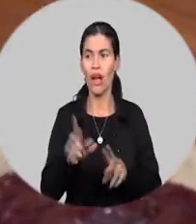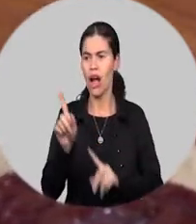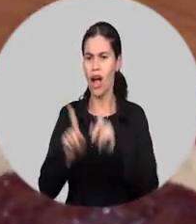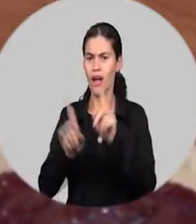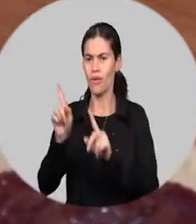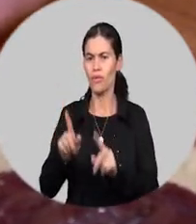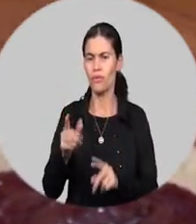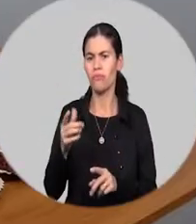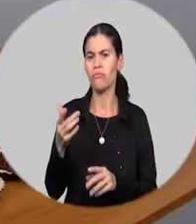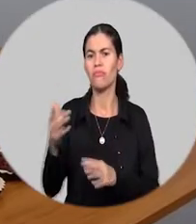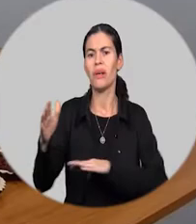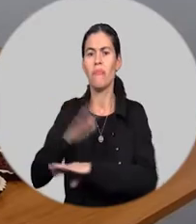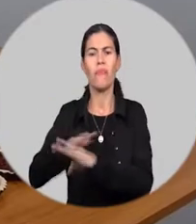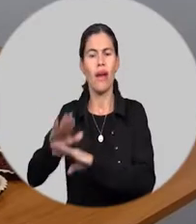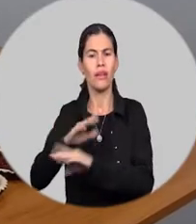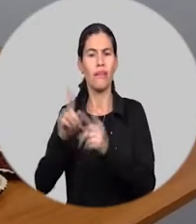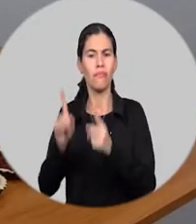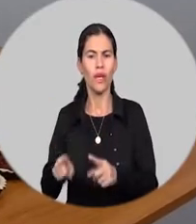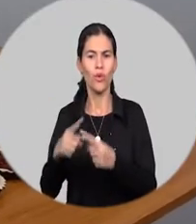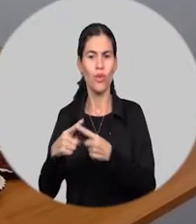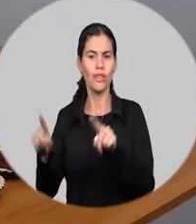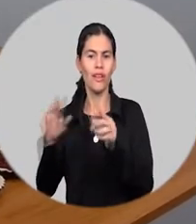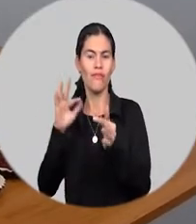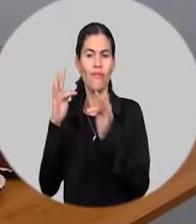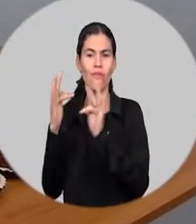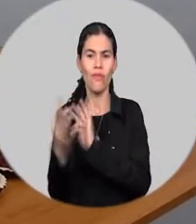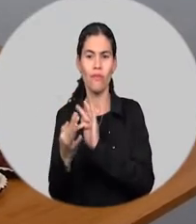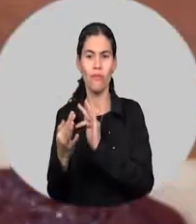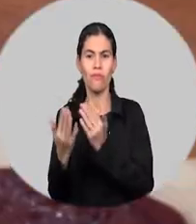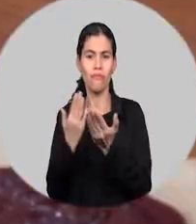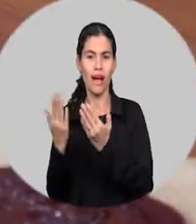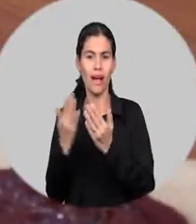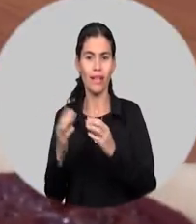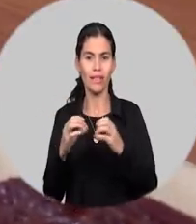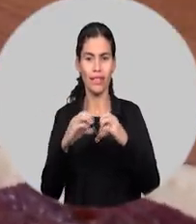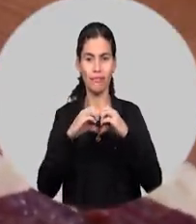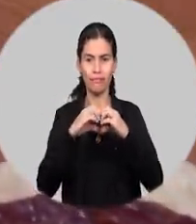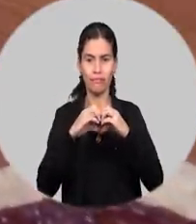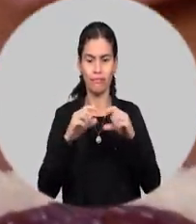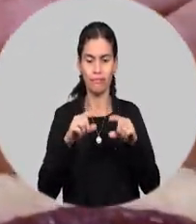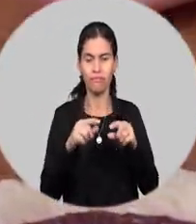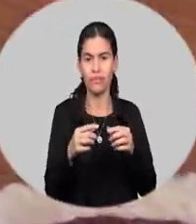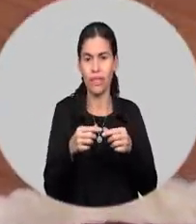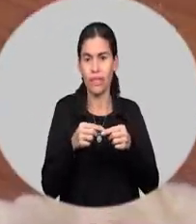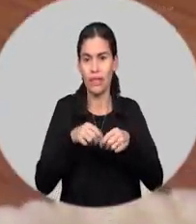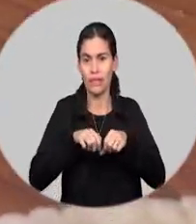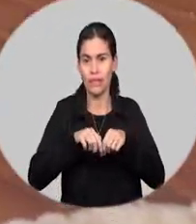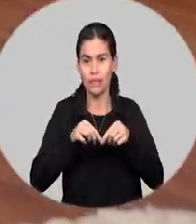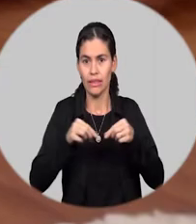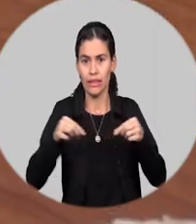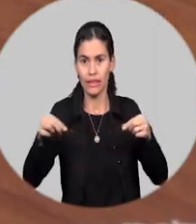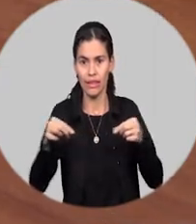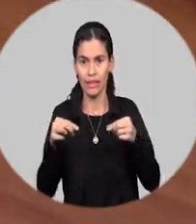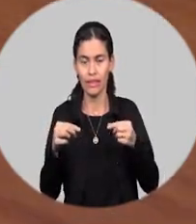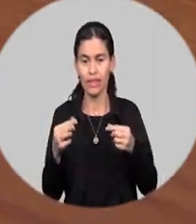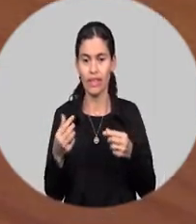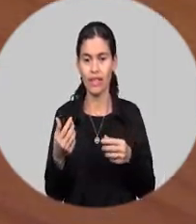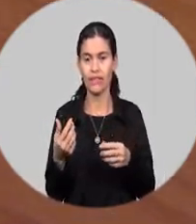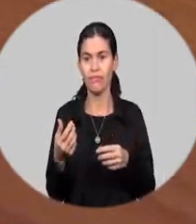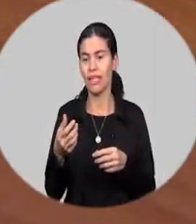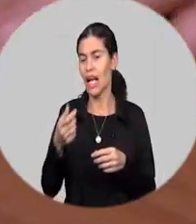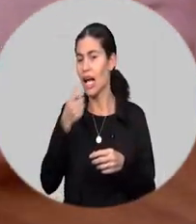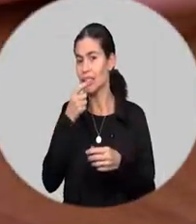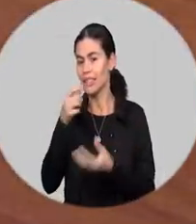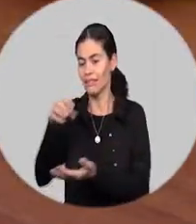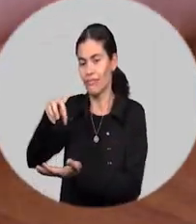Ahora normalmente también se usa las que son tipo en corazoncito, que se estira y se hacen con esos